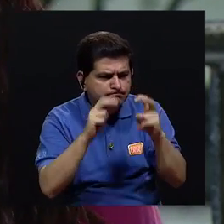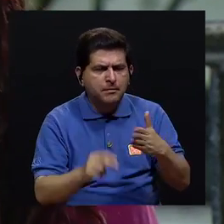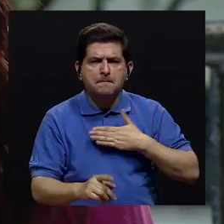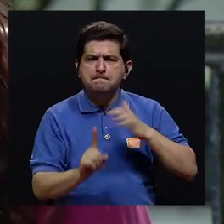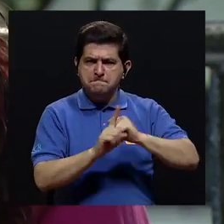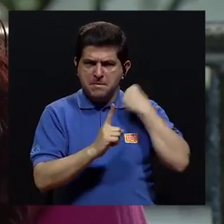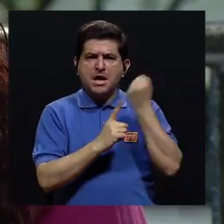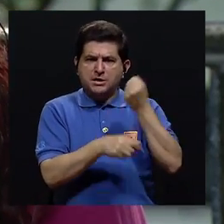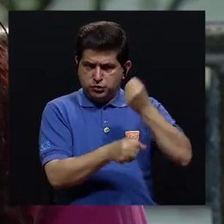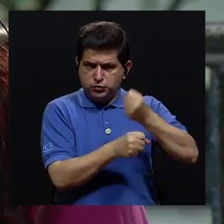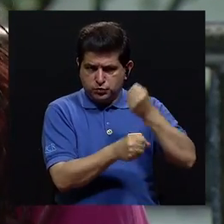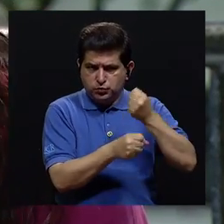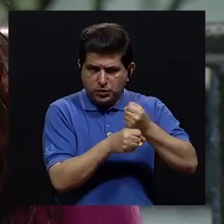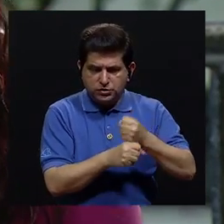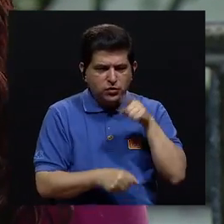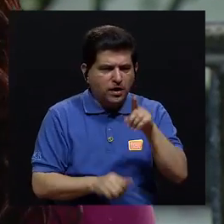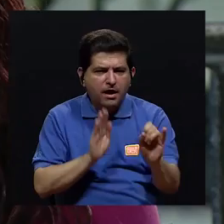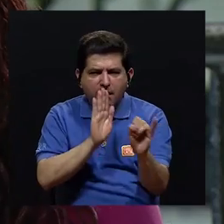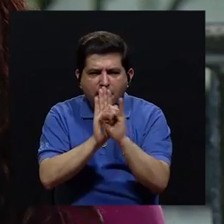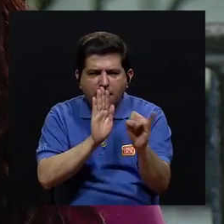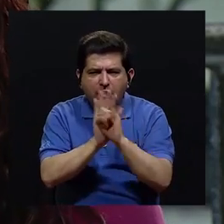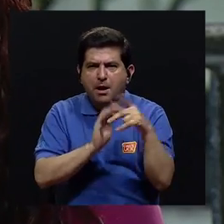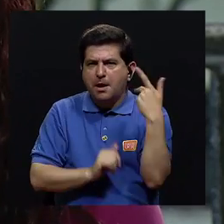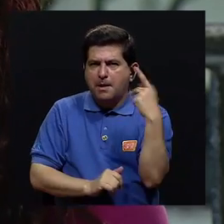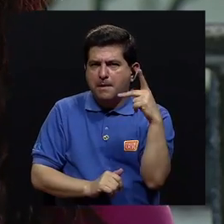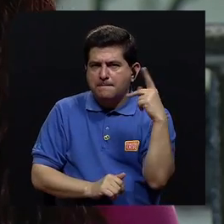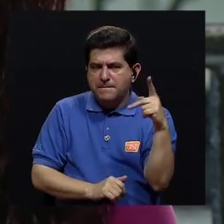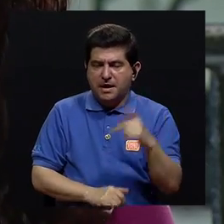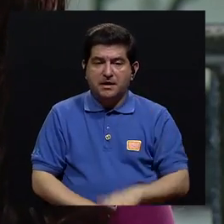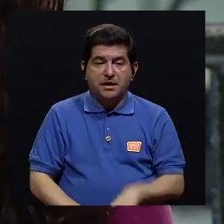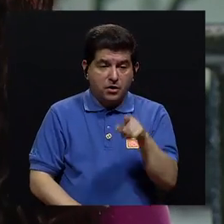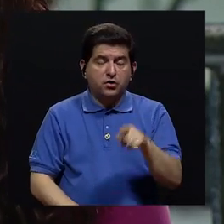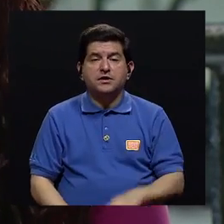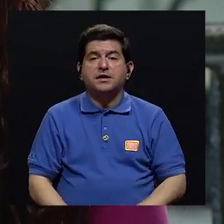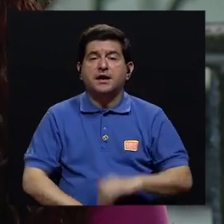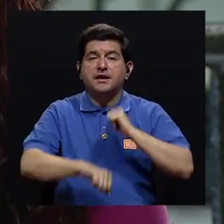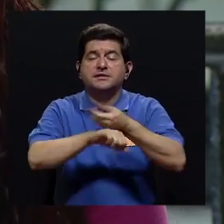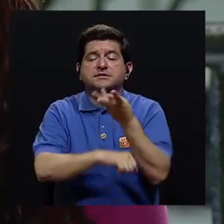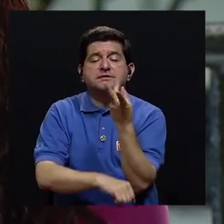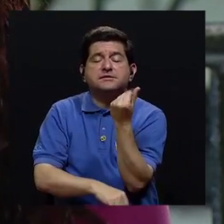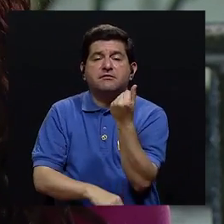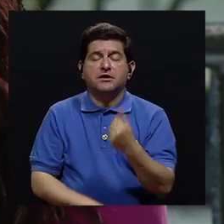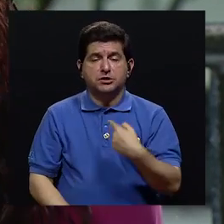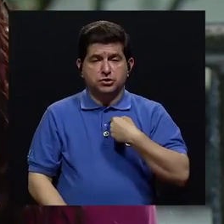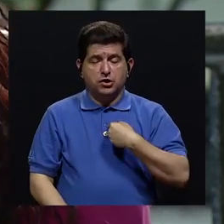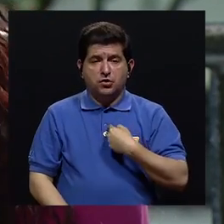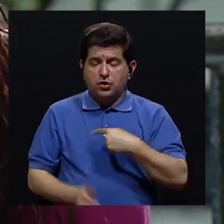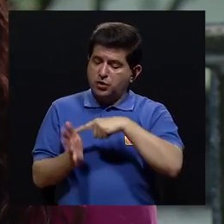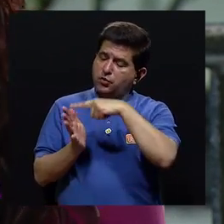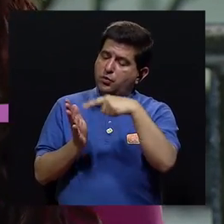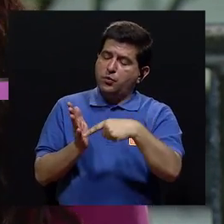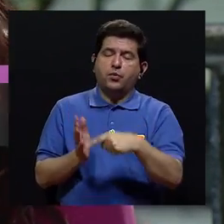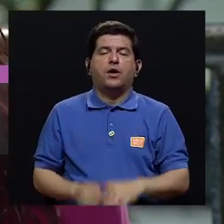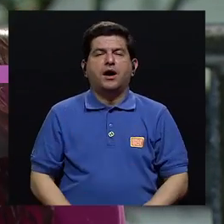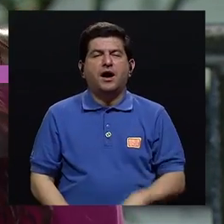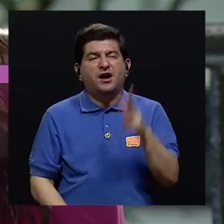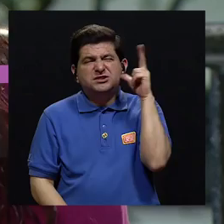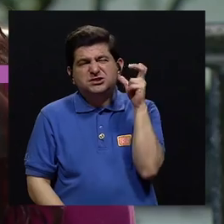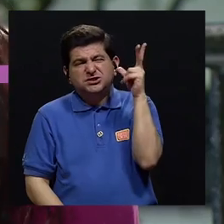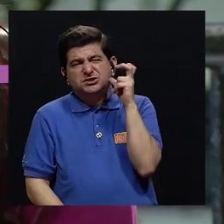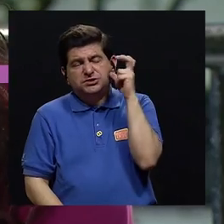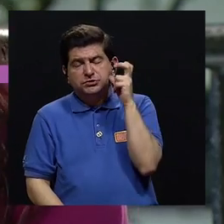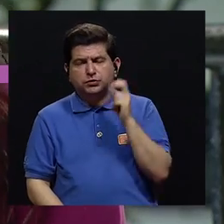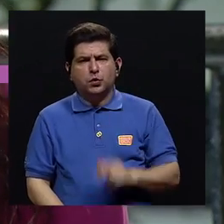analiza mis condiciones de trabajo, hace la identificación de peligros y riesgos y los cuantifica. Dice, estos que tengo aquí, por ejemplo, exposición a